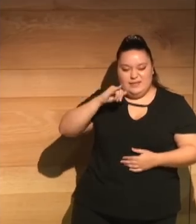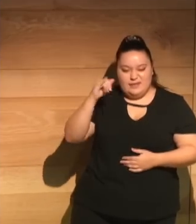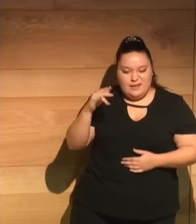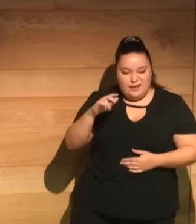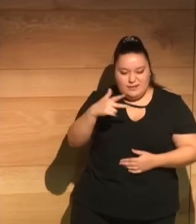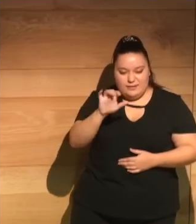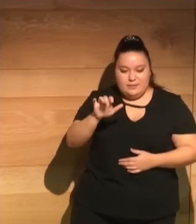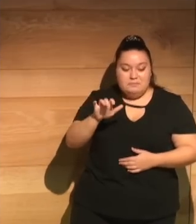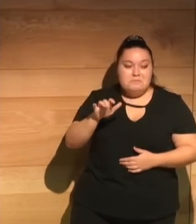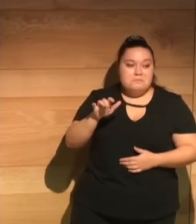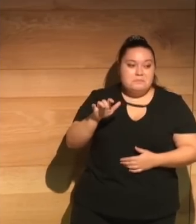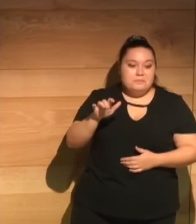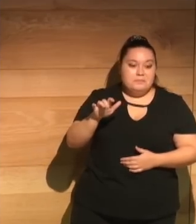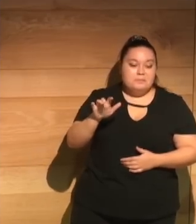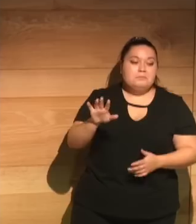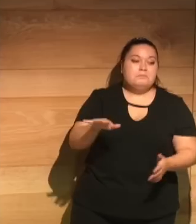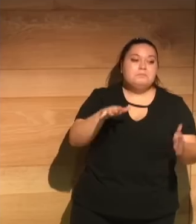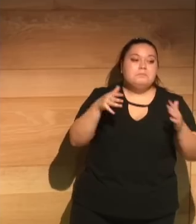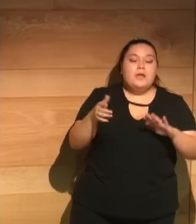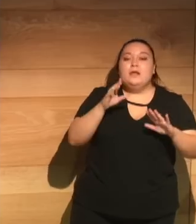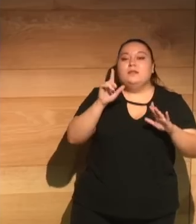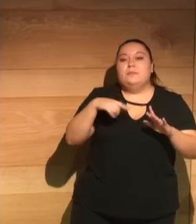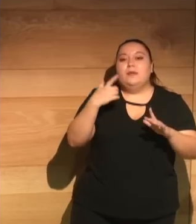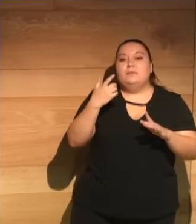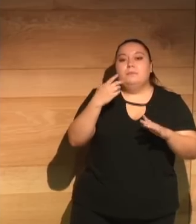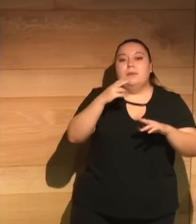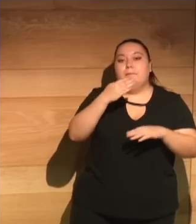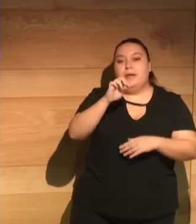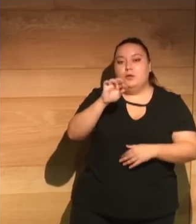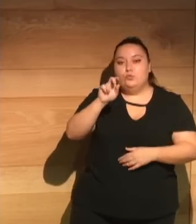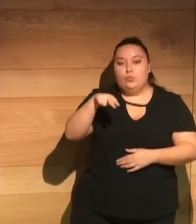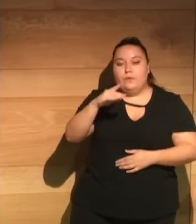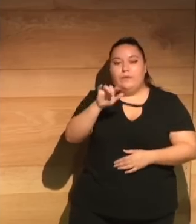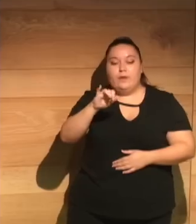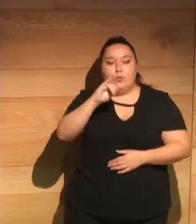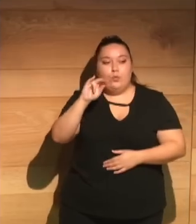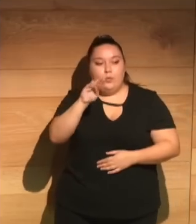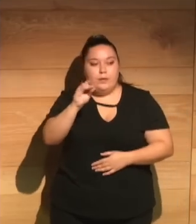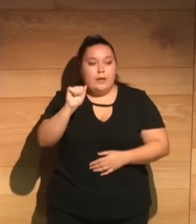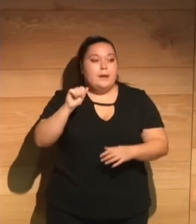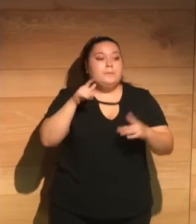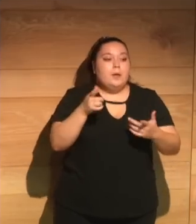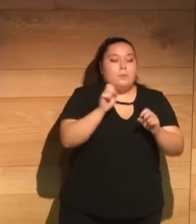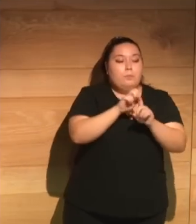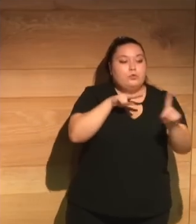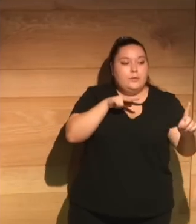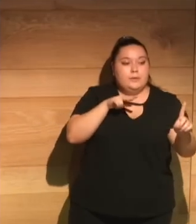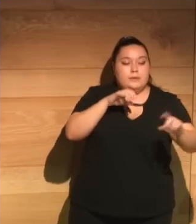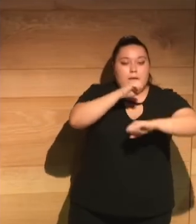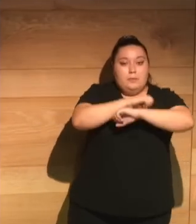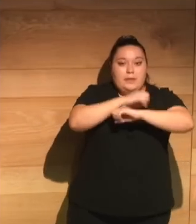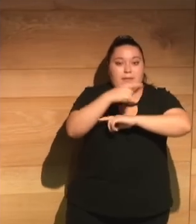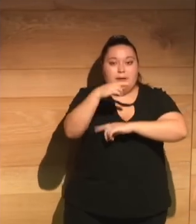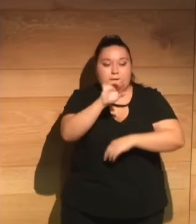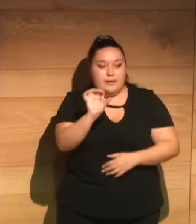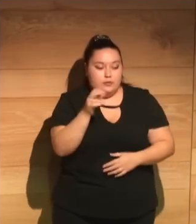8 horas, dicen que la primera foto, la más antigua conservada, que es de 1826, yo tengo todo aquí, se llama El punto de vista desde la ventana del Gras, yo